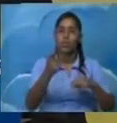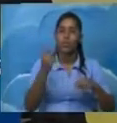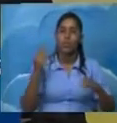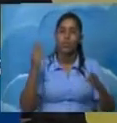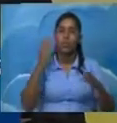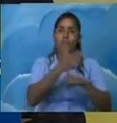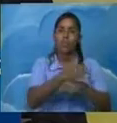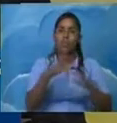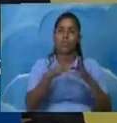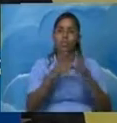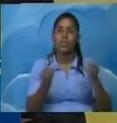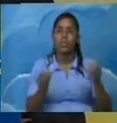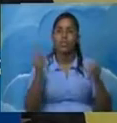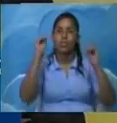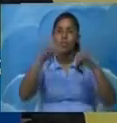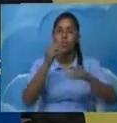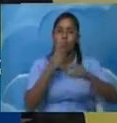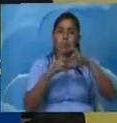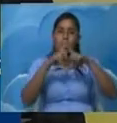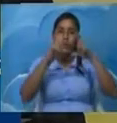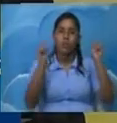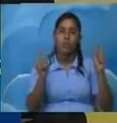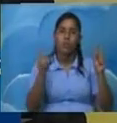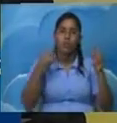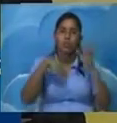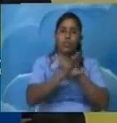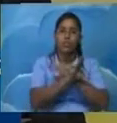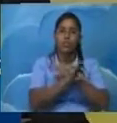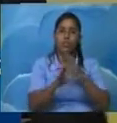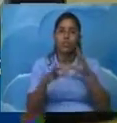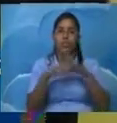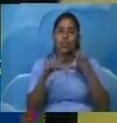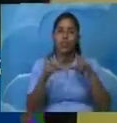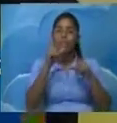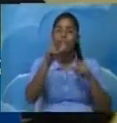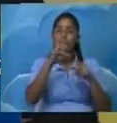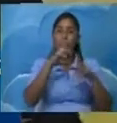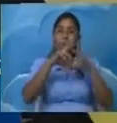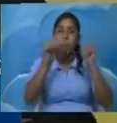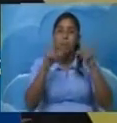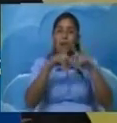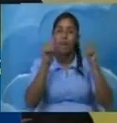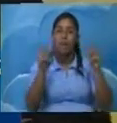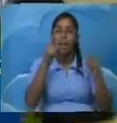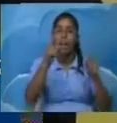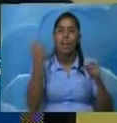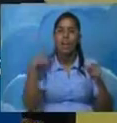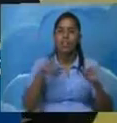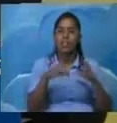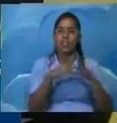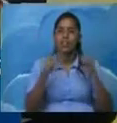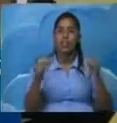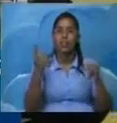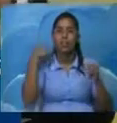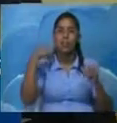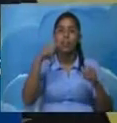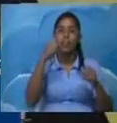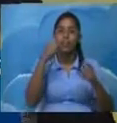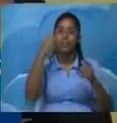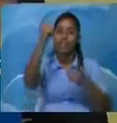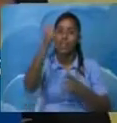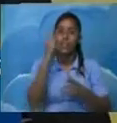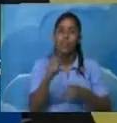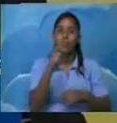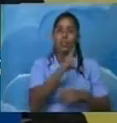el cielito se come la empanada, cuando sale se come tres. Se come tres. Y ahí está un taguala para testimonio de que